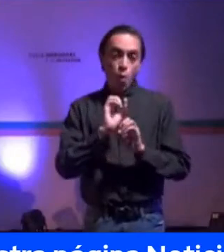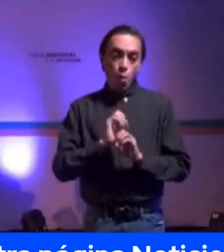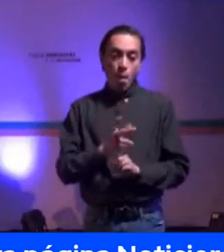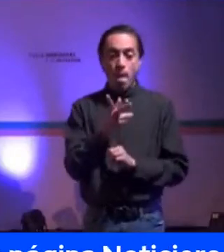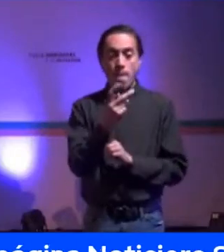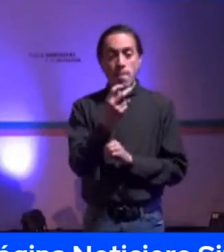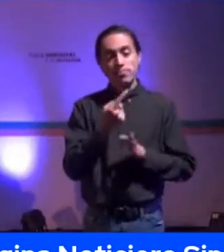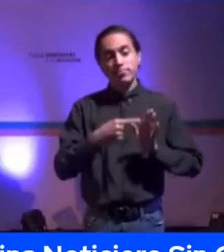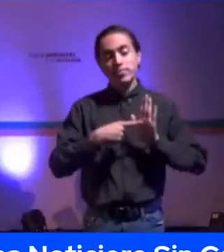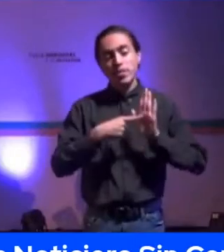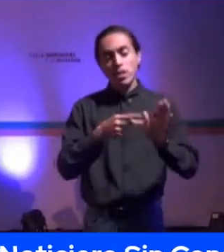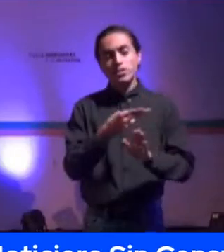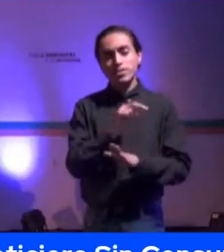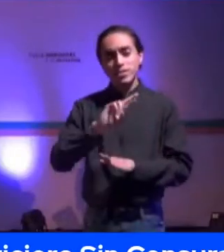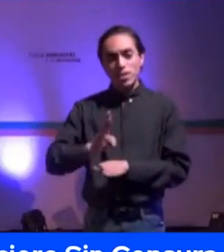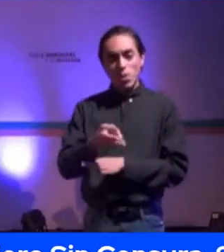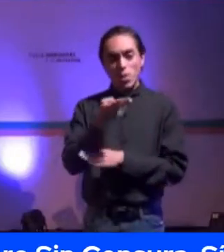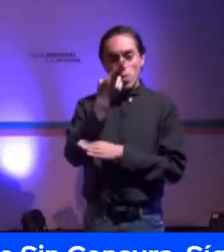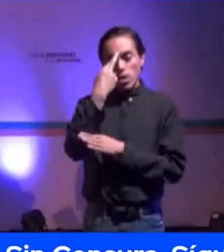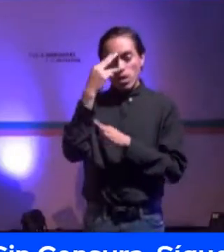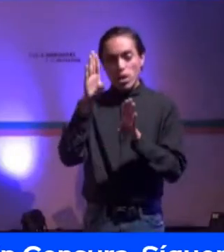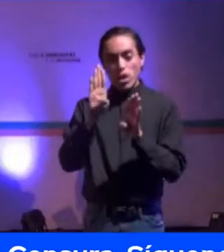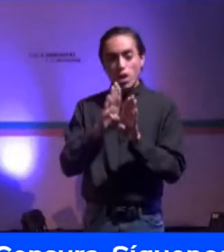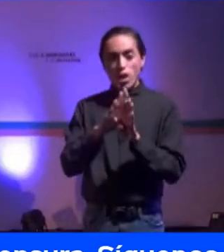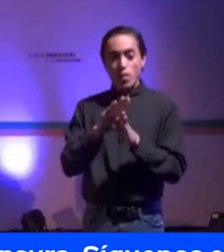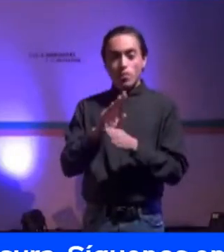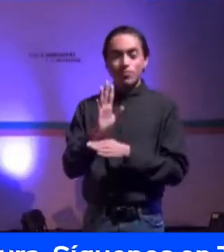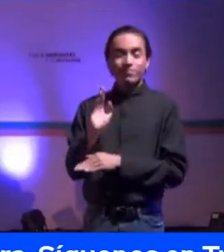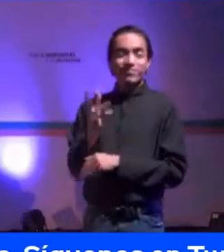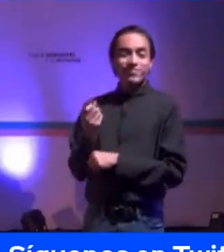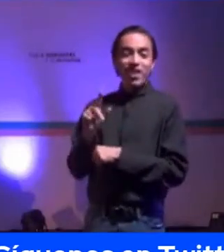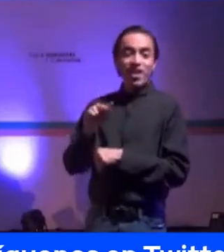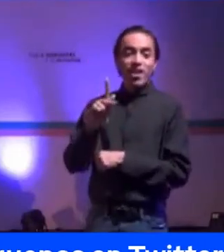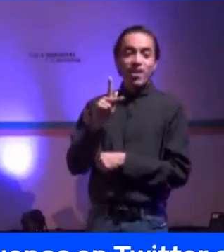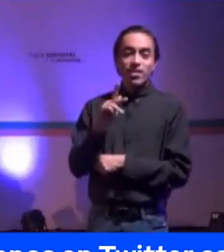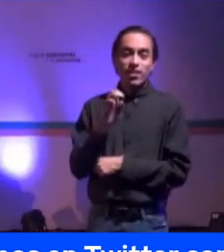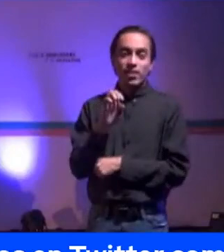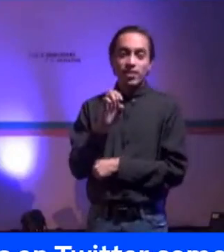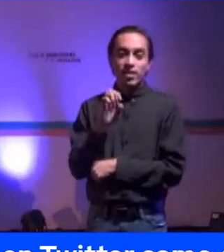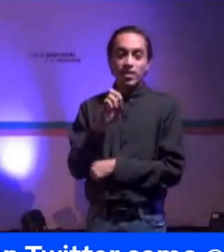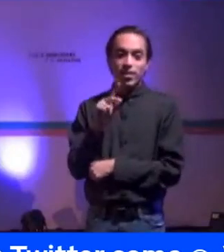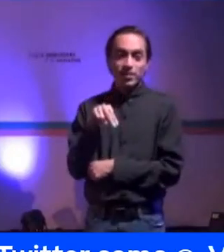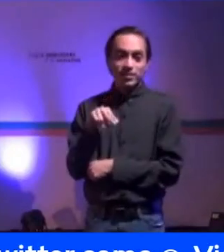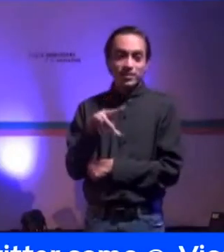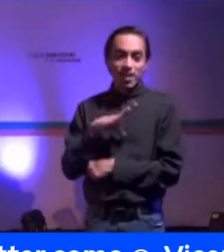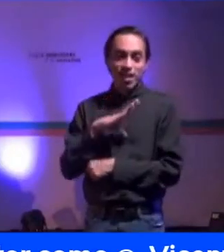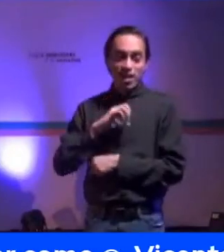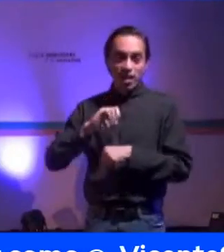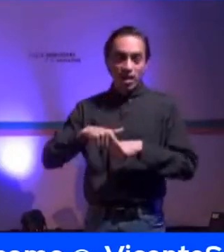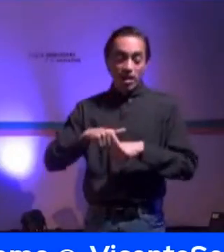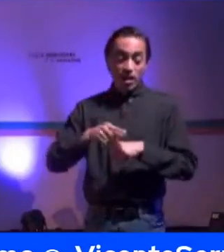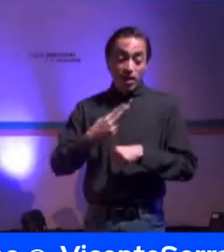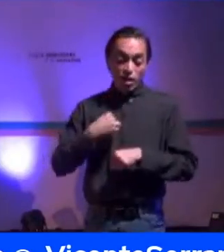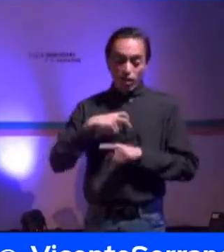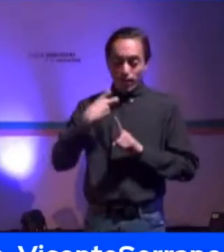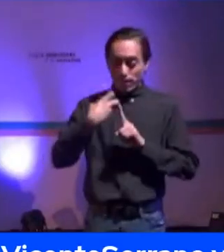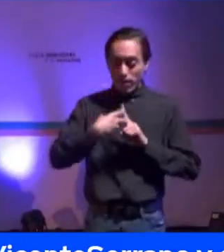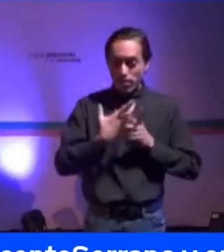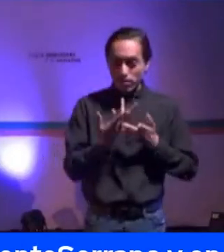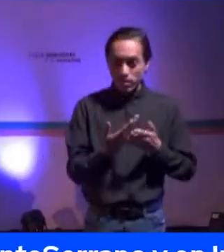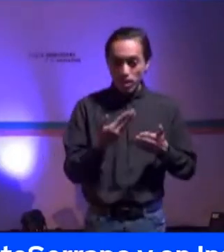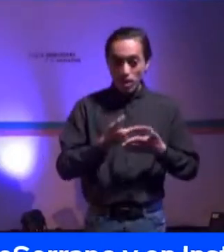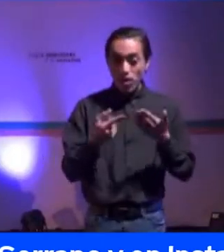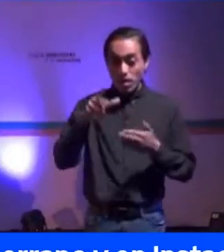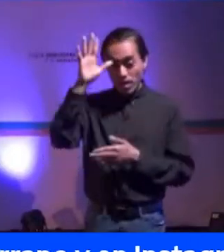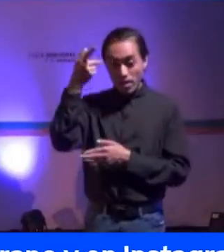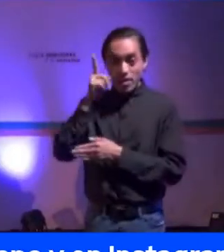televisión. ¿Se acuerdan que le hacía ojitos a Peña Nieto? ¿Sí? Y nos critican a nosotros, por favor. Y ahora la señora